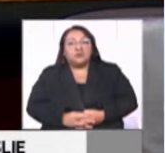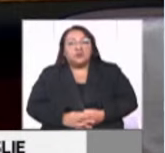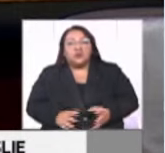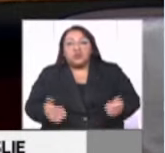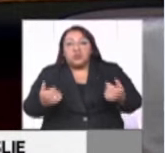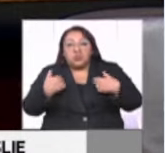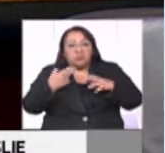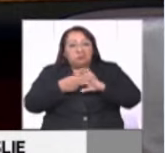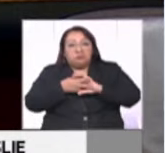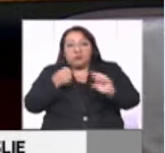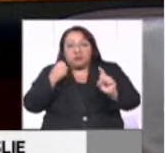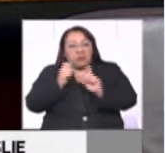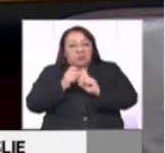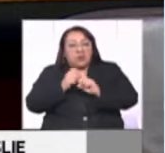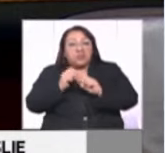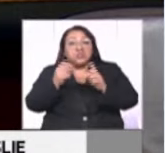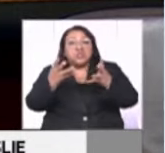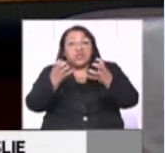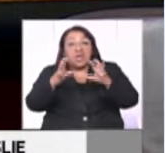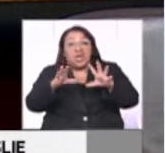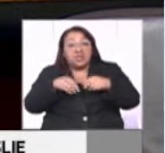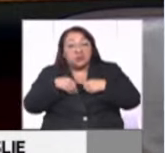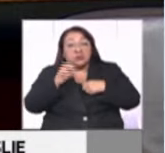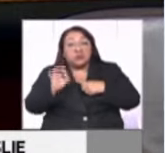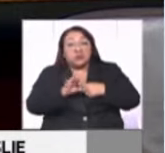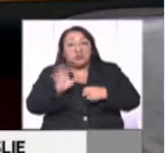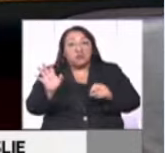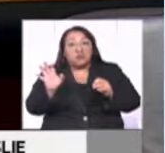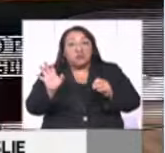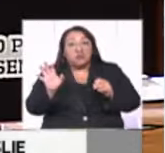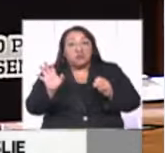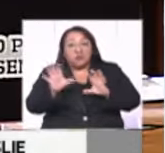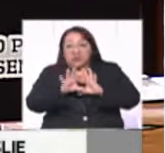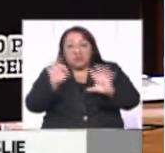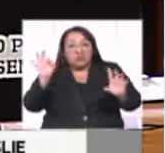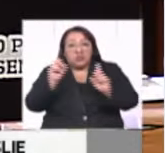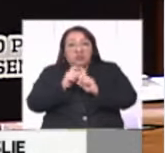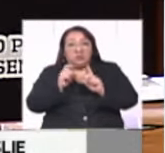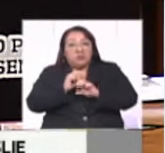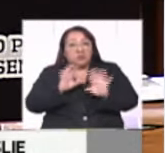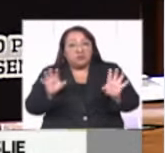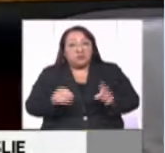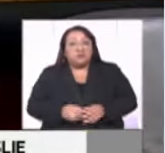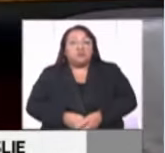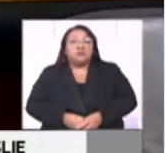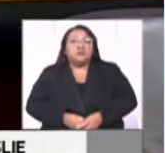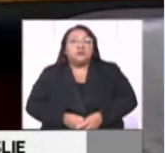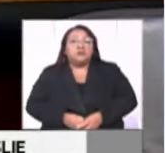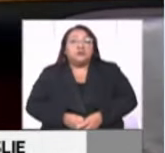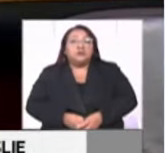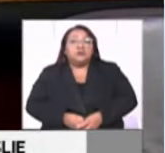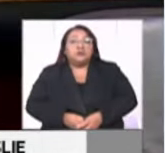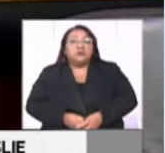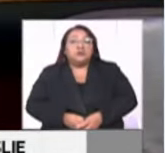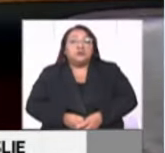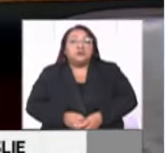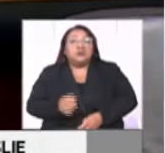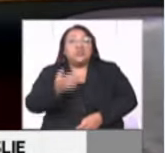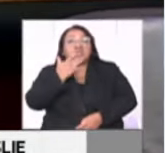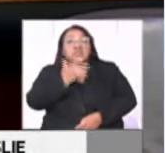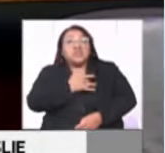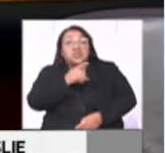retiro la palabra. Yo retiro la palabra. Sí, la retiro. Pero quien se haya sentido aludido,